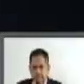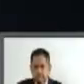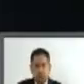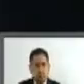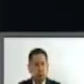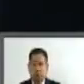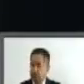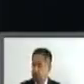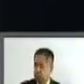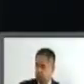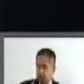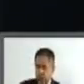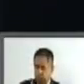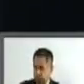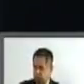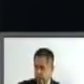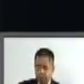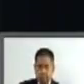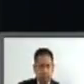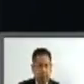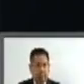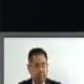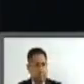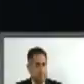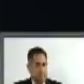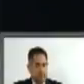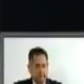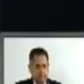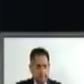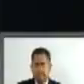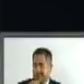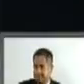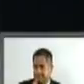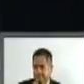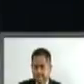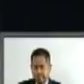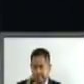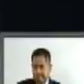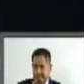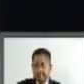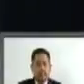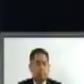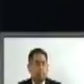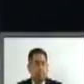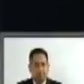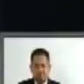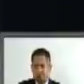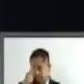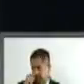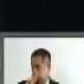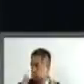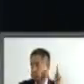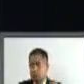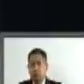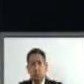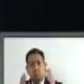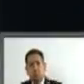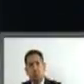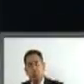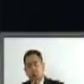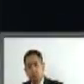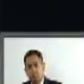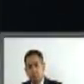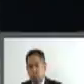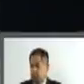entre ambos países y que Canadá se ha convertido en el tercer socio comercial de México a nivel mundial y en el